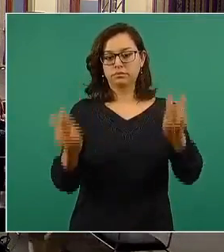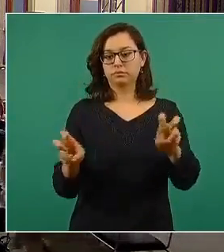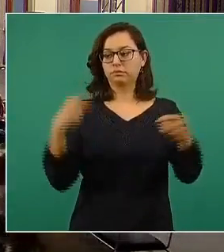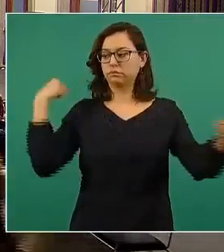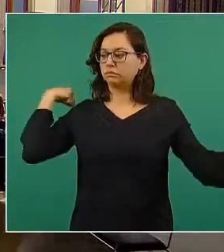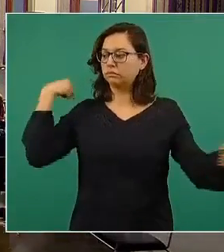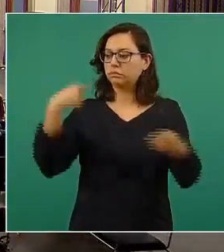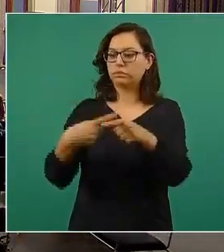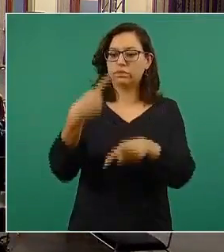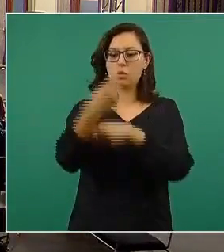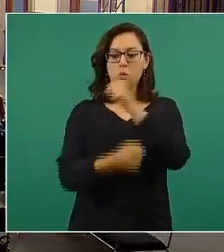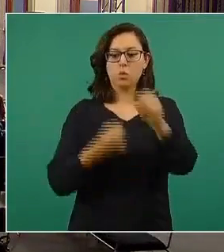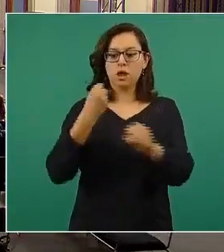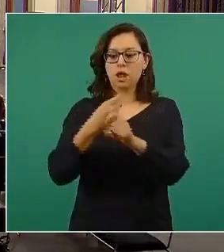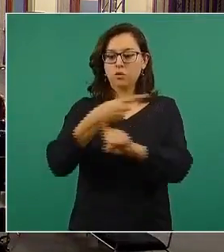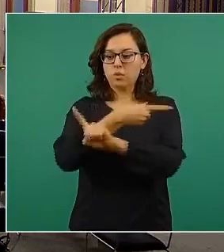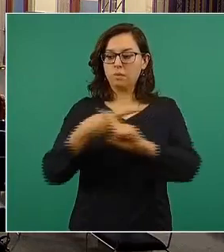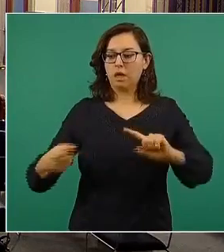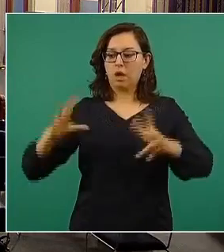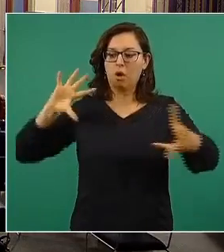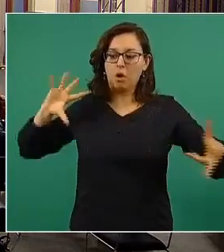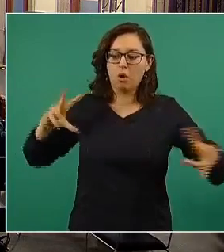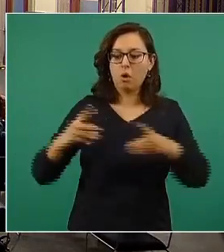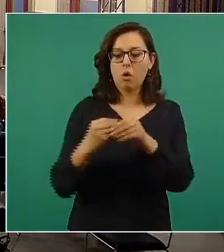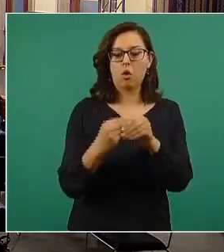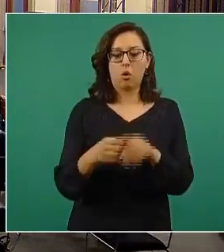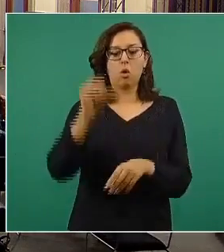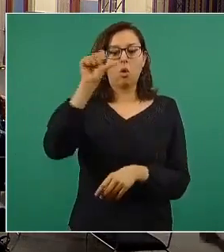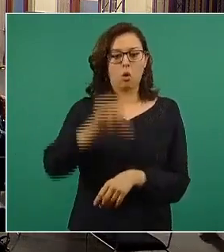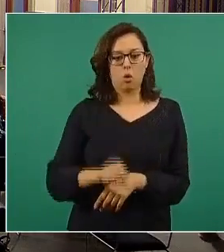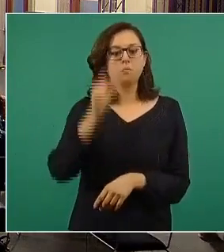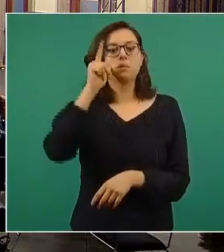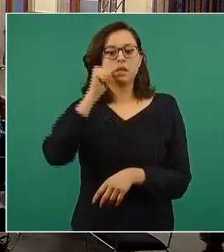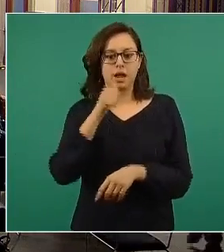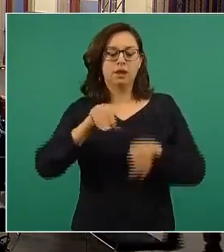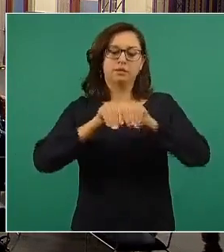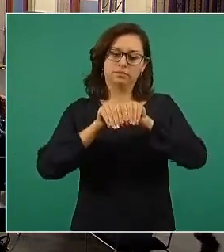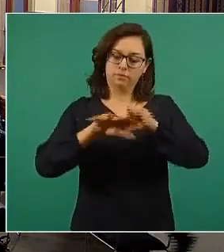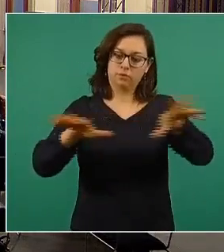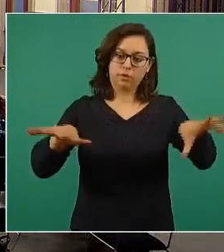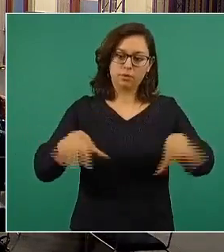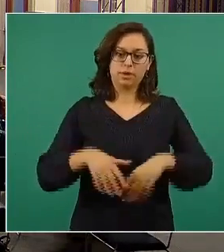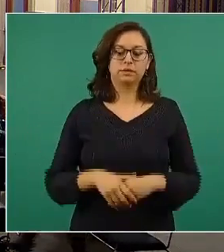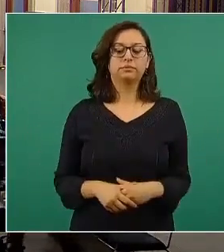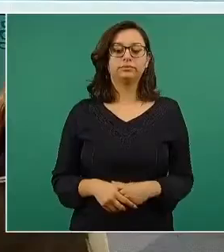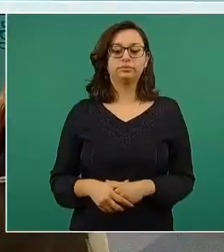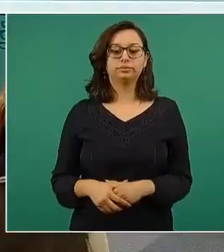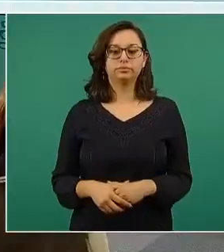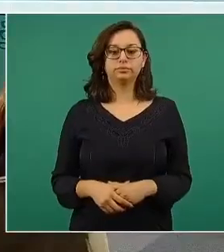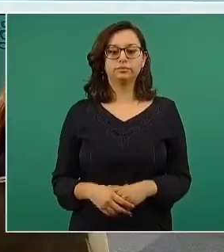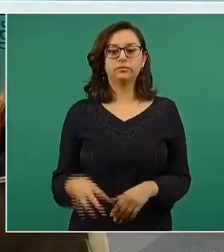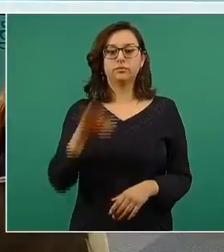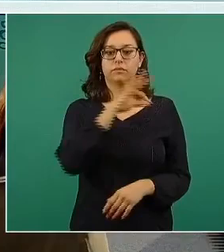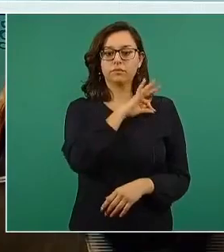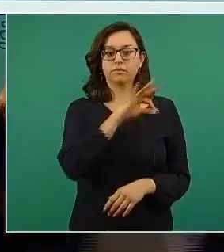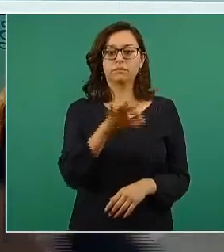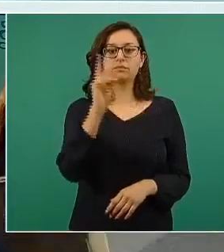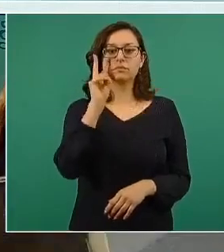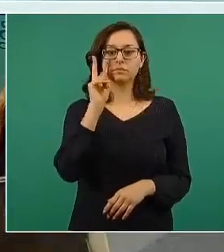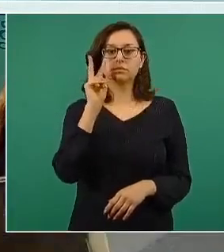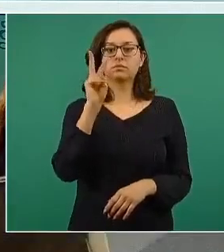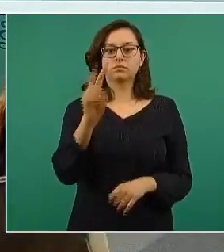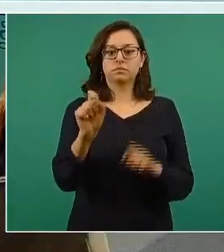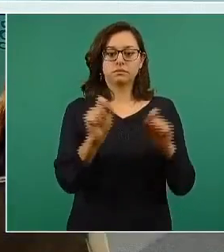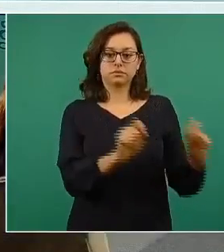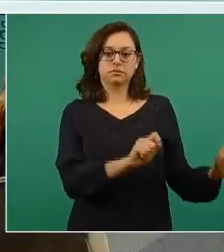resumen, de revisión que tenemos programados para el día tanto de hoy como de mañana. Aquí podemos ver en esta diapositiva